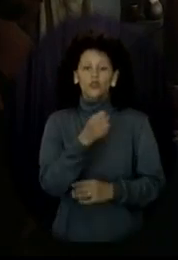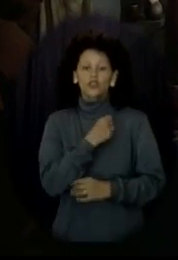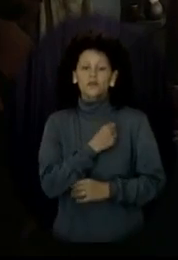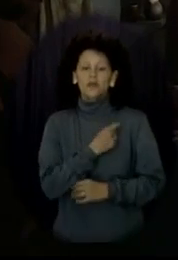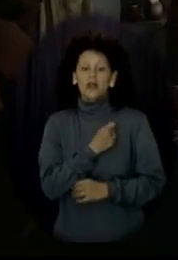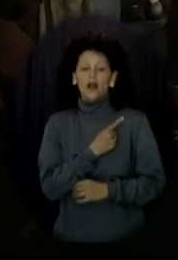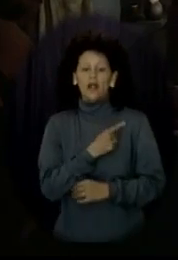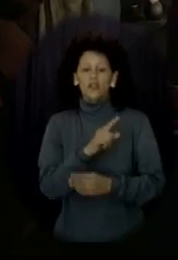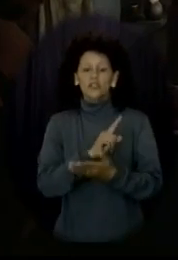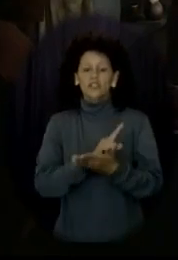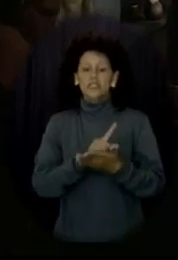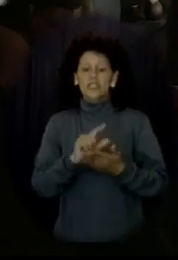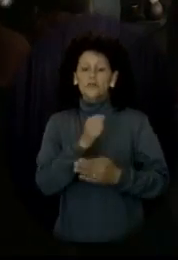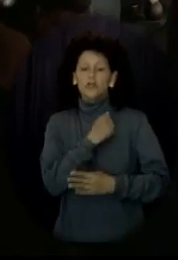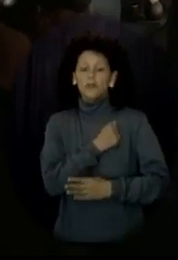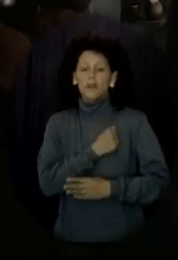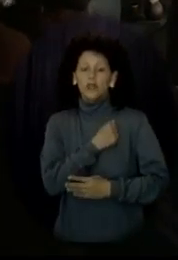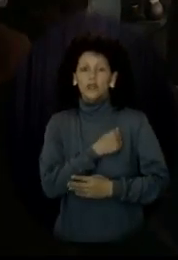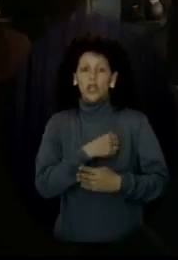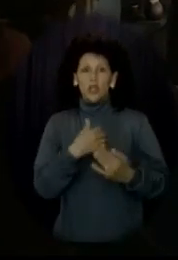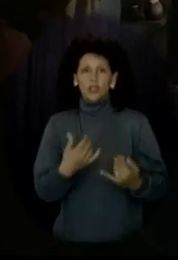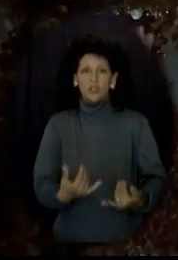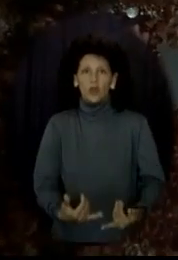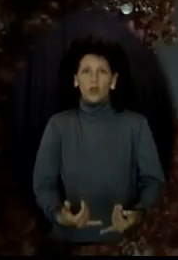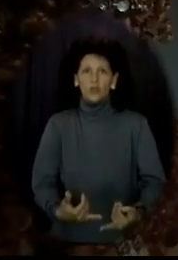Tus pecados te son perdonados.